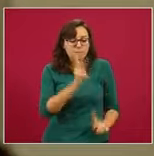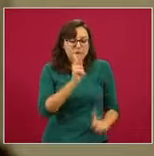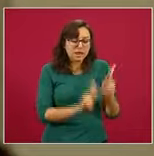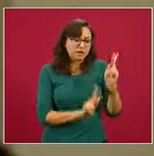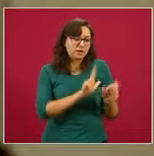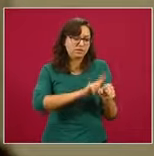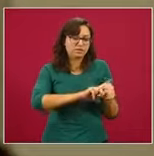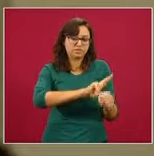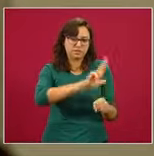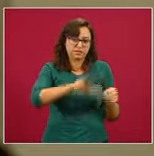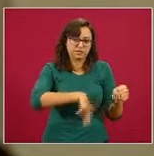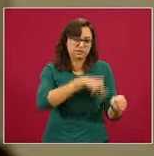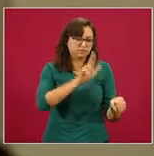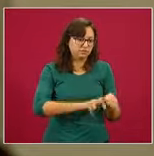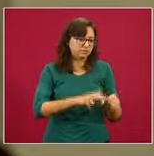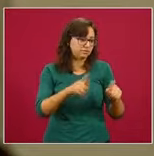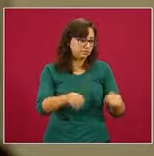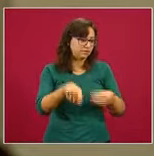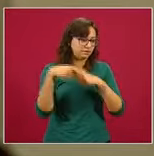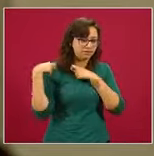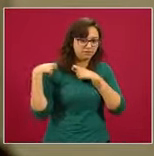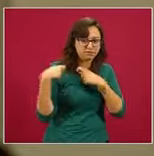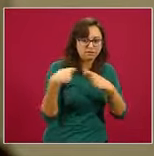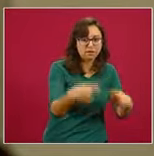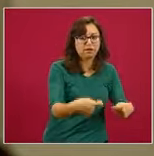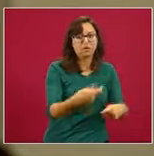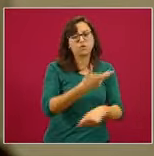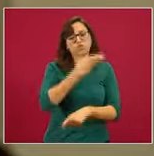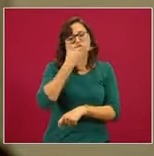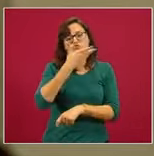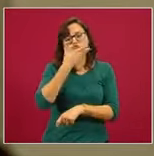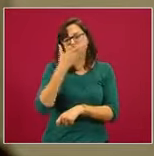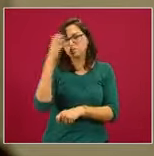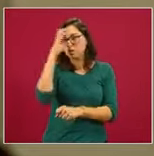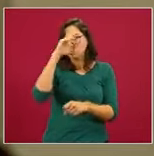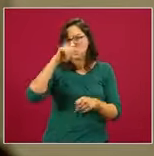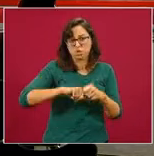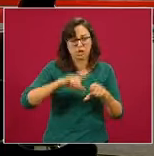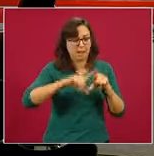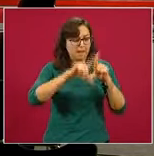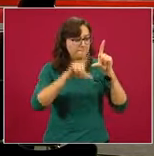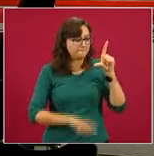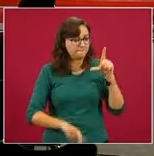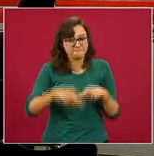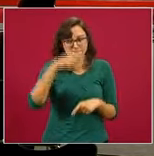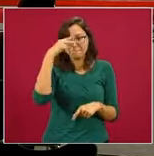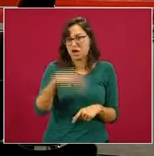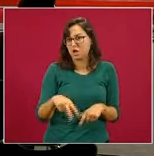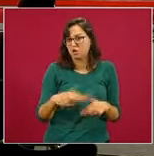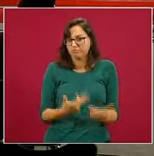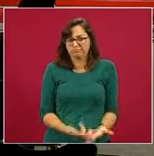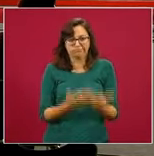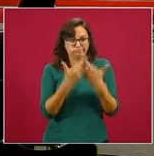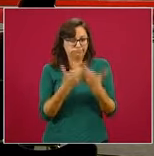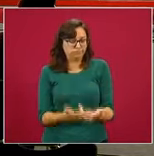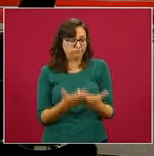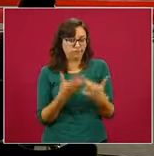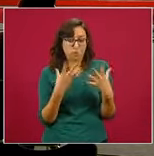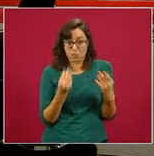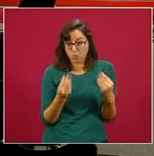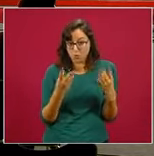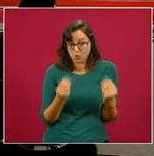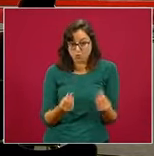la herbolaria, que bueno, usted lo manifestaba en la mañana, México es muy rico en esta tradición, tenemos para tirar para arriba, pues como decimos